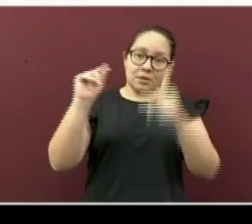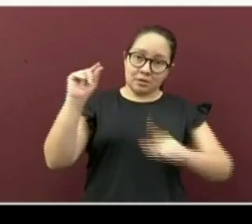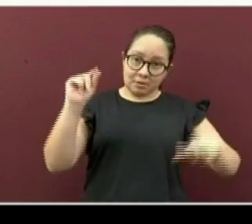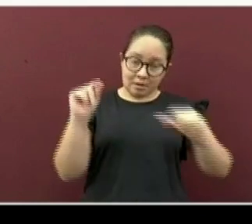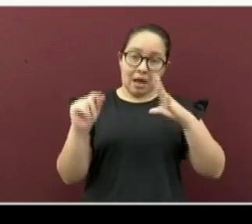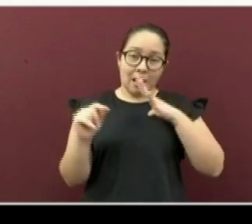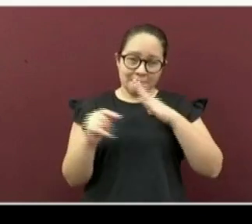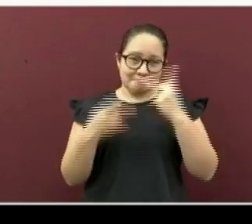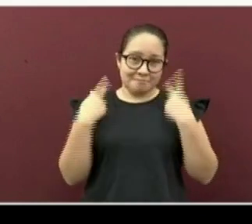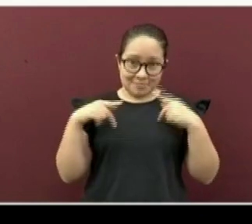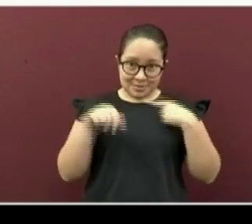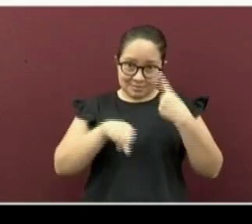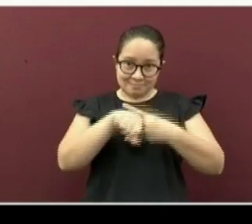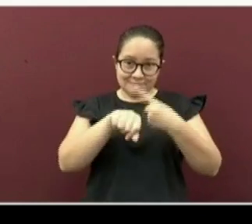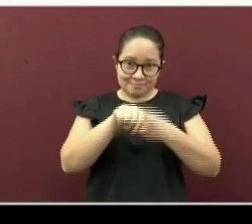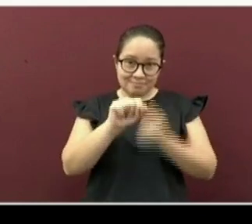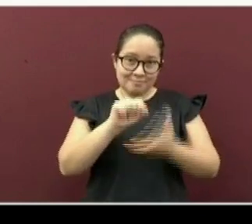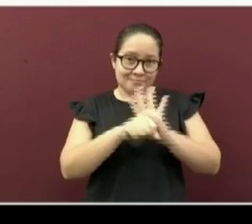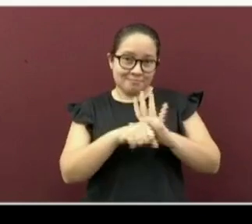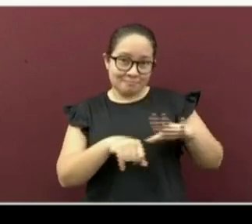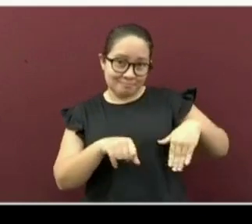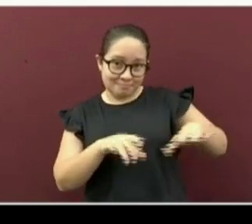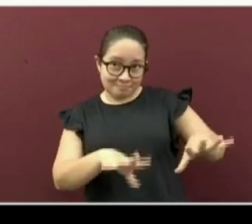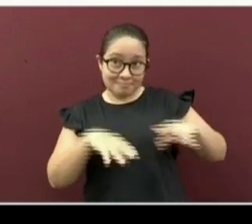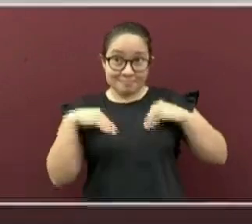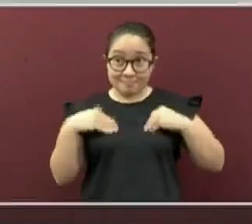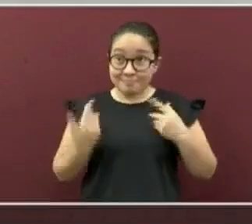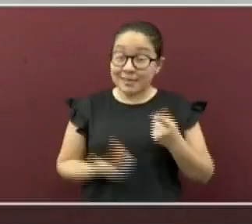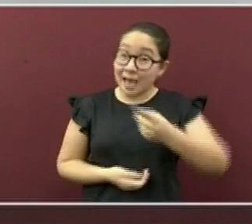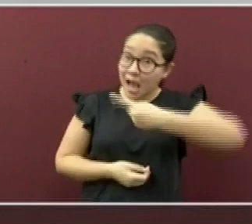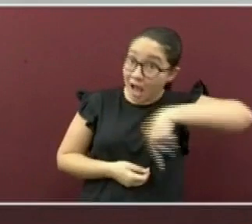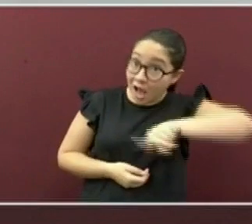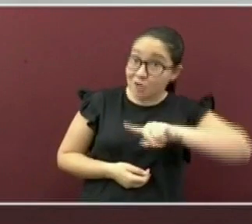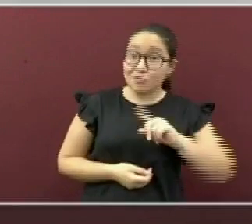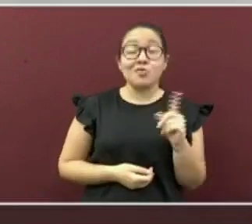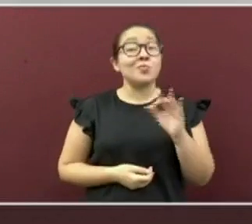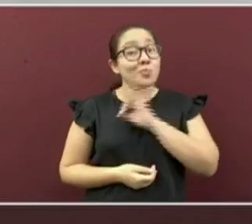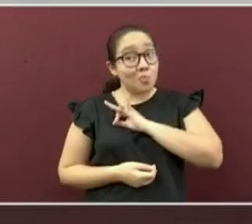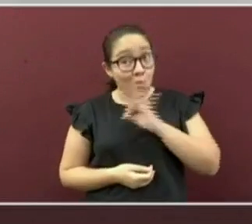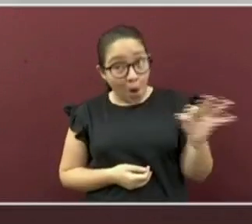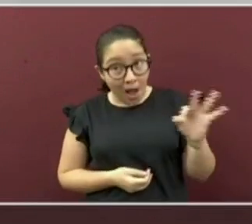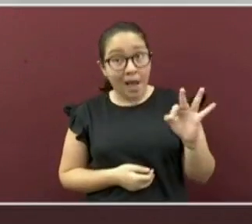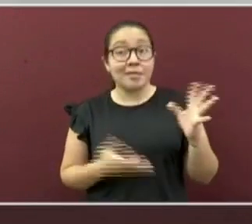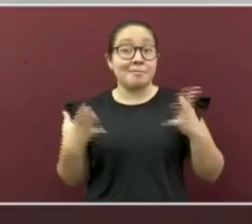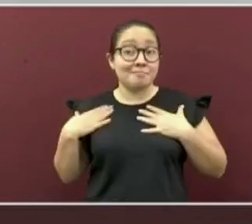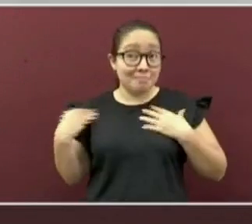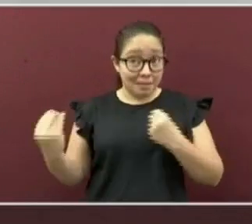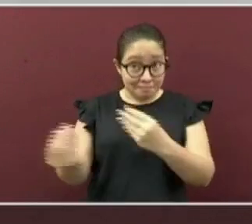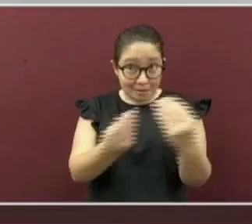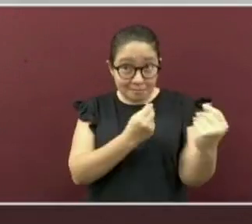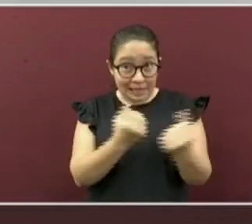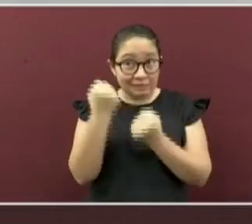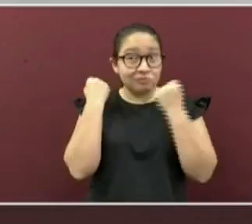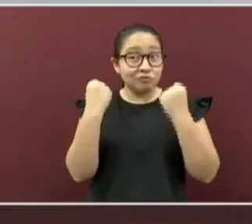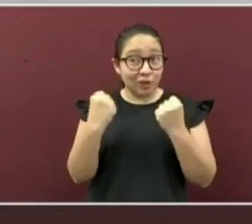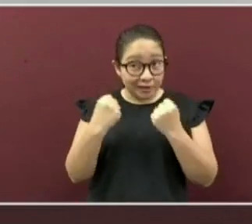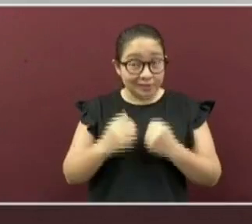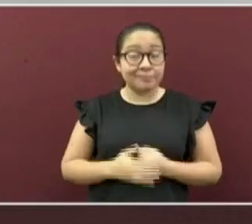que recién desarrollaron la COVID-19 y tienen alta probabilidad de contagiar a otras